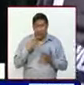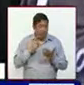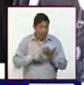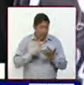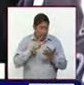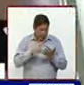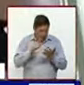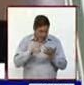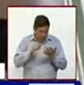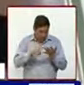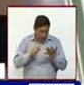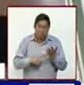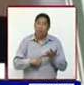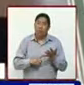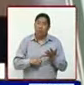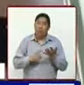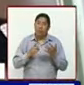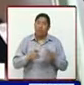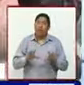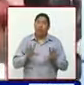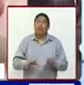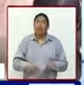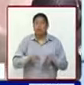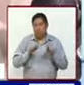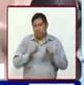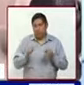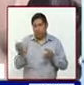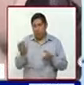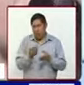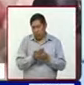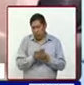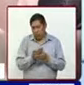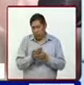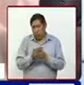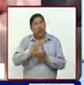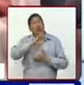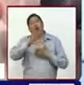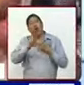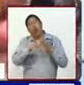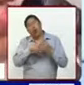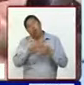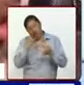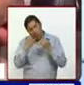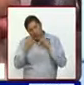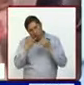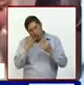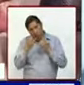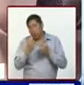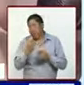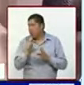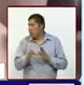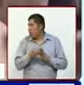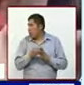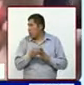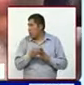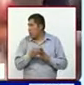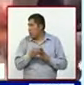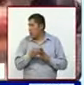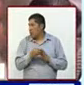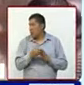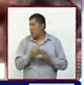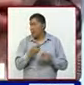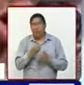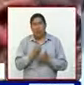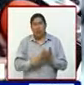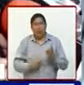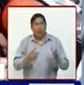estas determinaciones que se han asumido, obviamente adjuntando todos los informes y adjuntando también lo